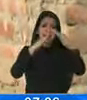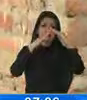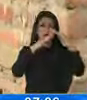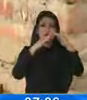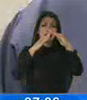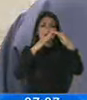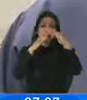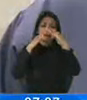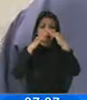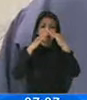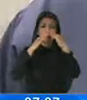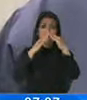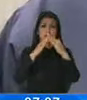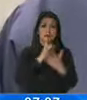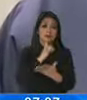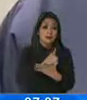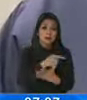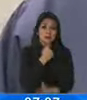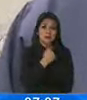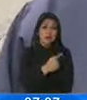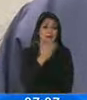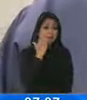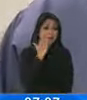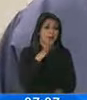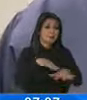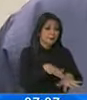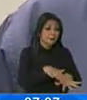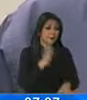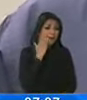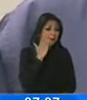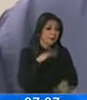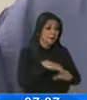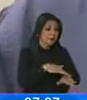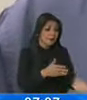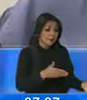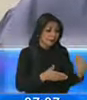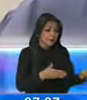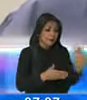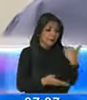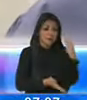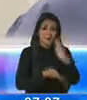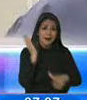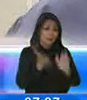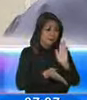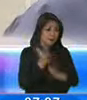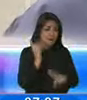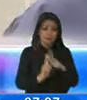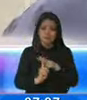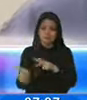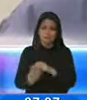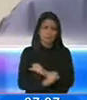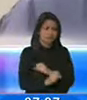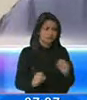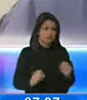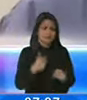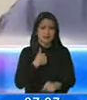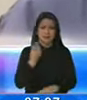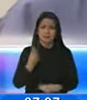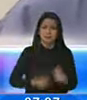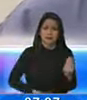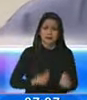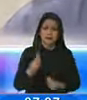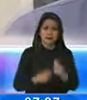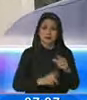abajo. Mami, mami, despiértate, levántate, vamos, vamos por donde vamos saliendo. No